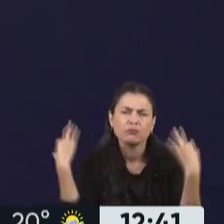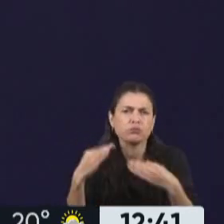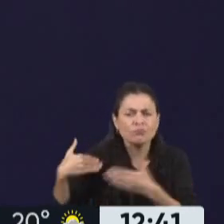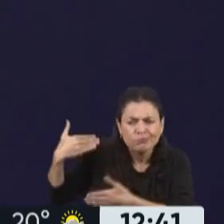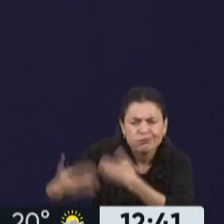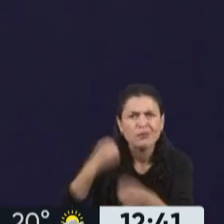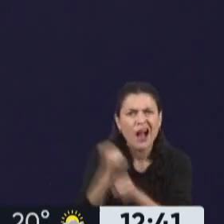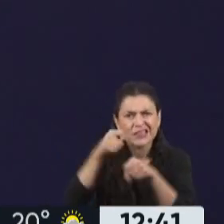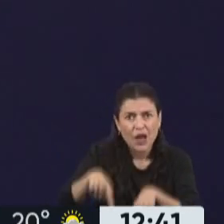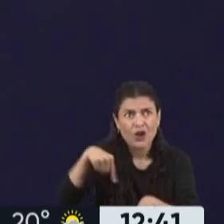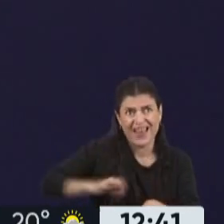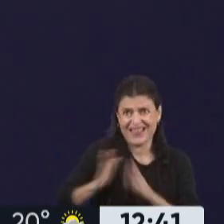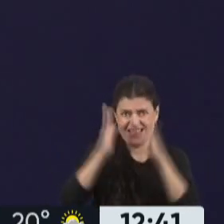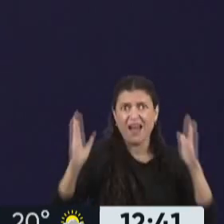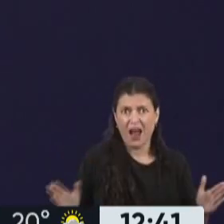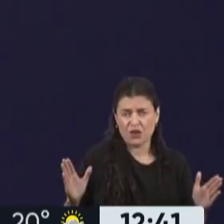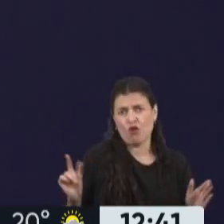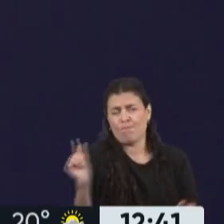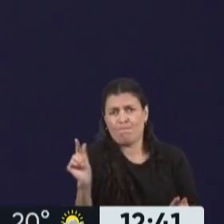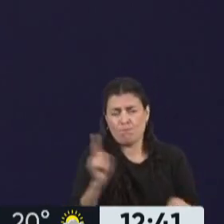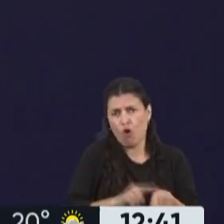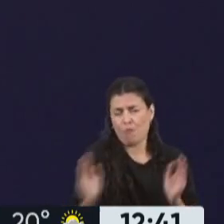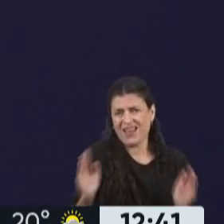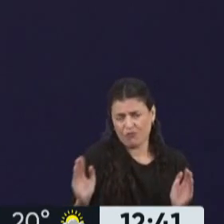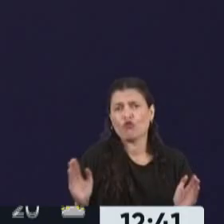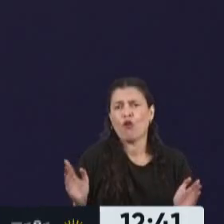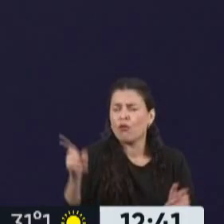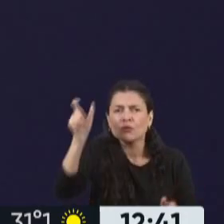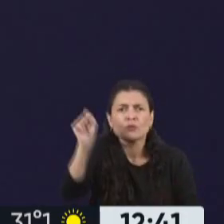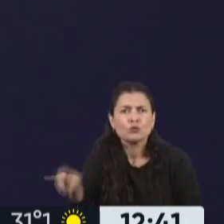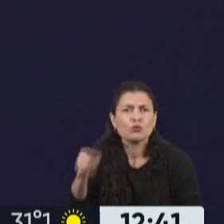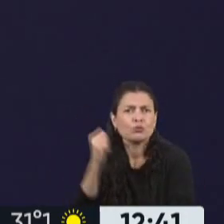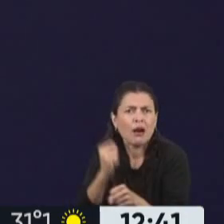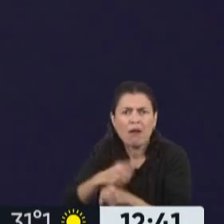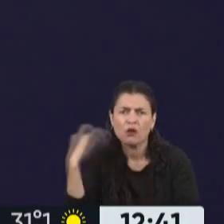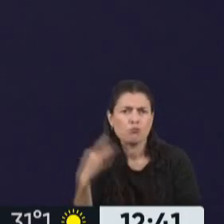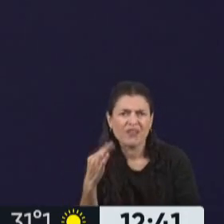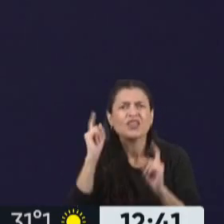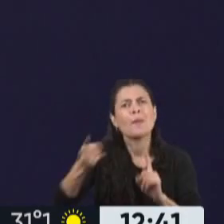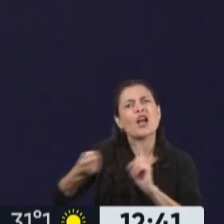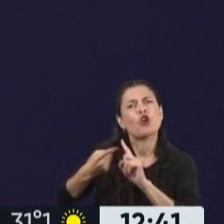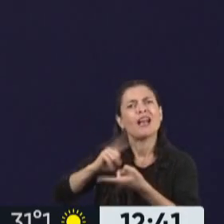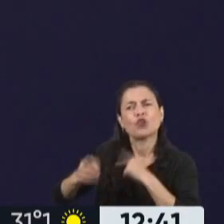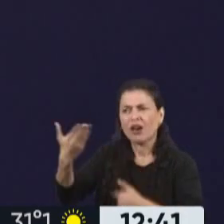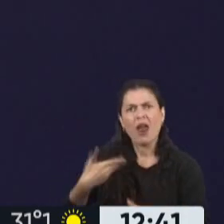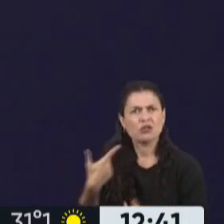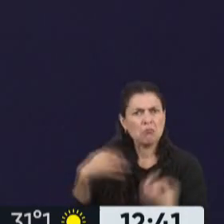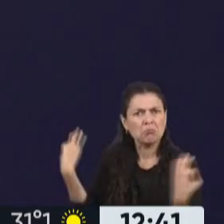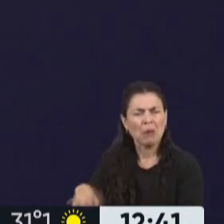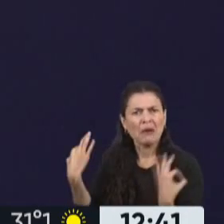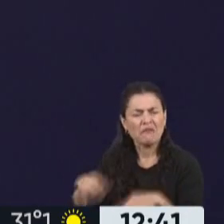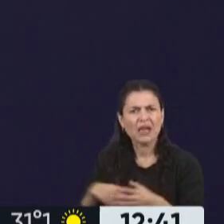labor en este año, o en este primer año y pico de gestión, y además tengo una gran relación con ella.